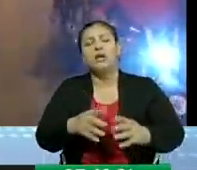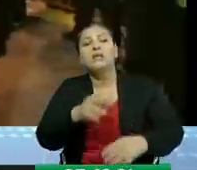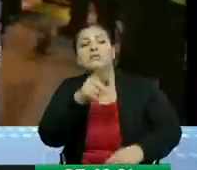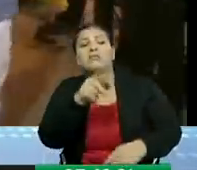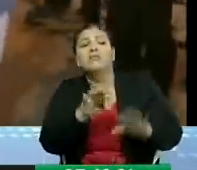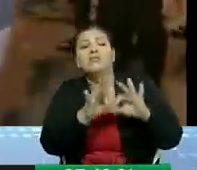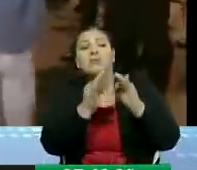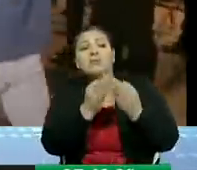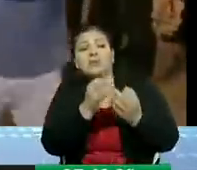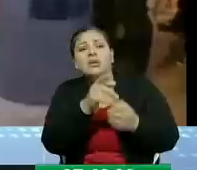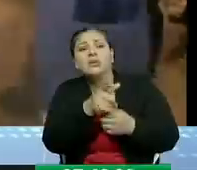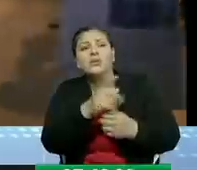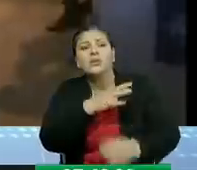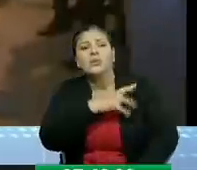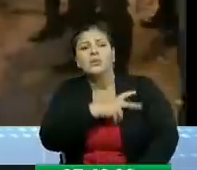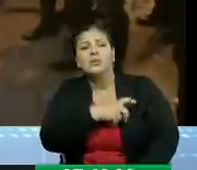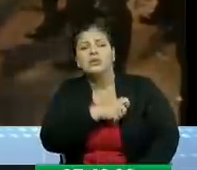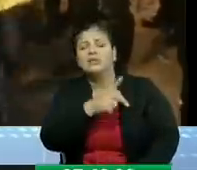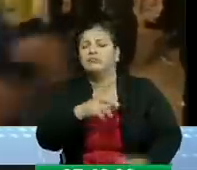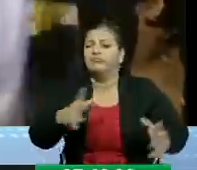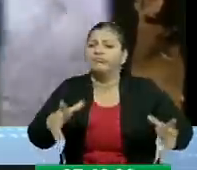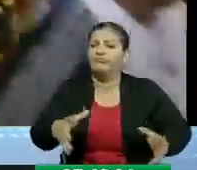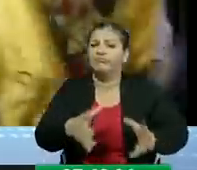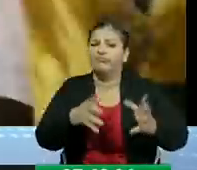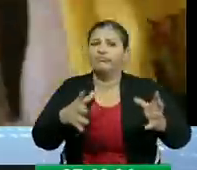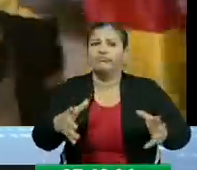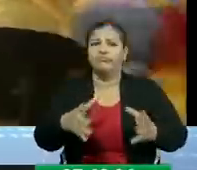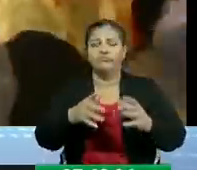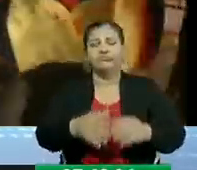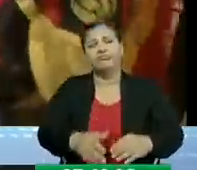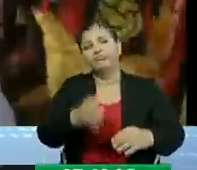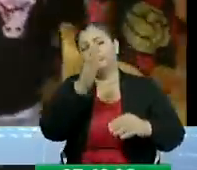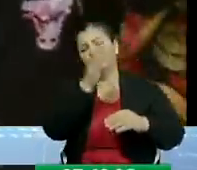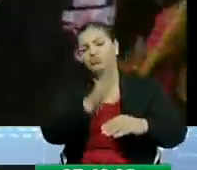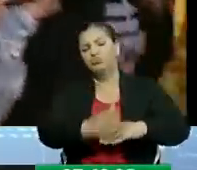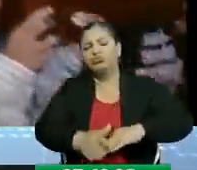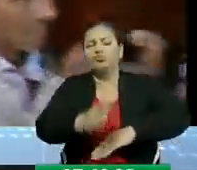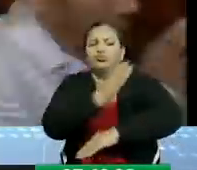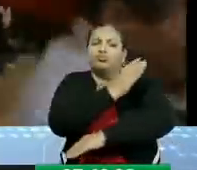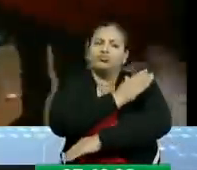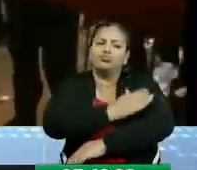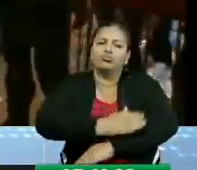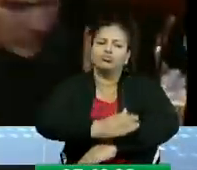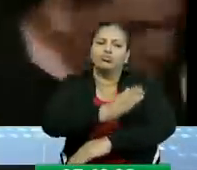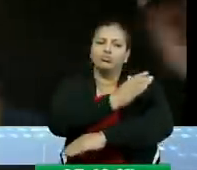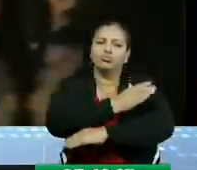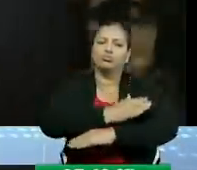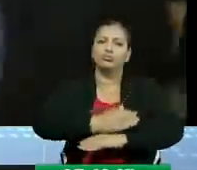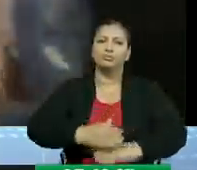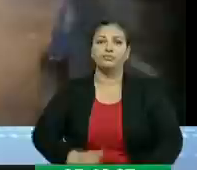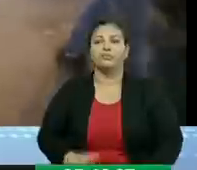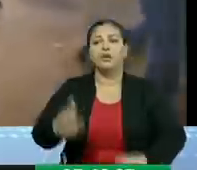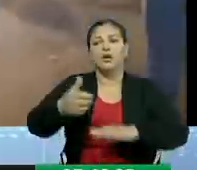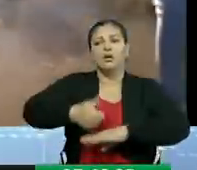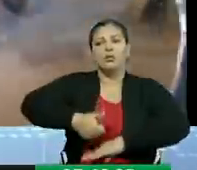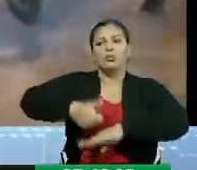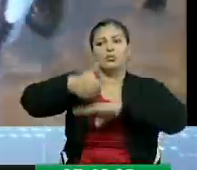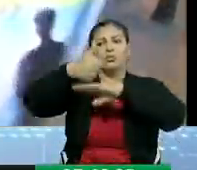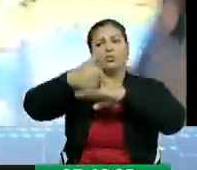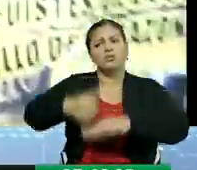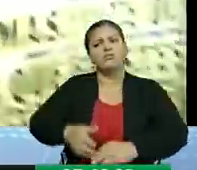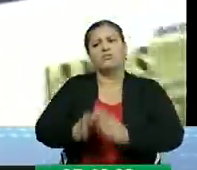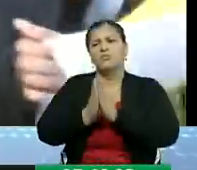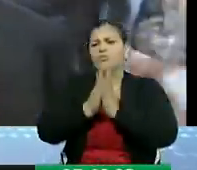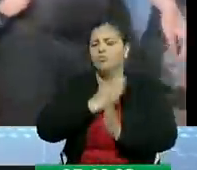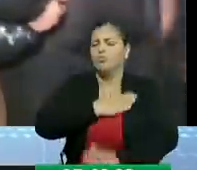supuesto, como ecuatorianos, como ciudadanos y como comunicadores, exigimos a las autoridades que este